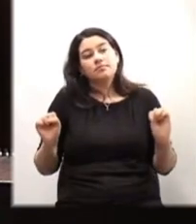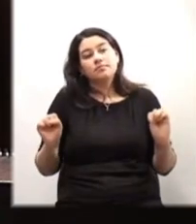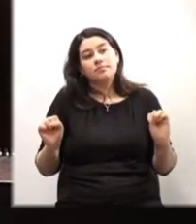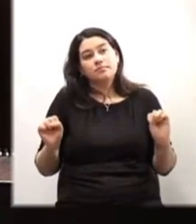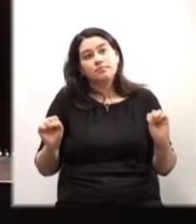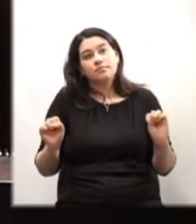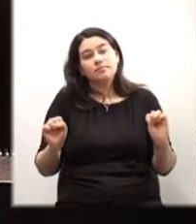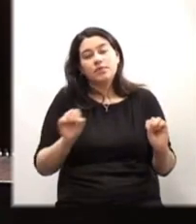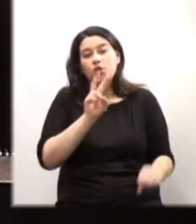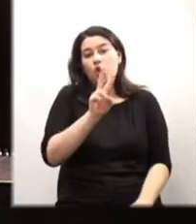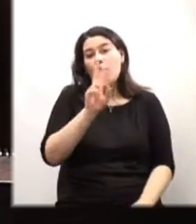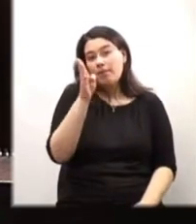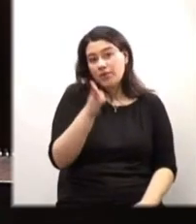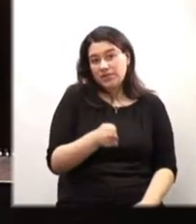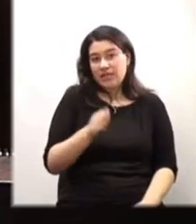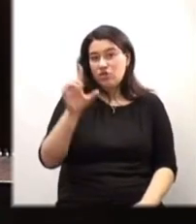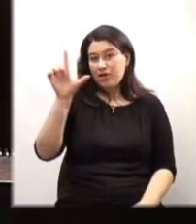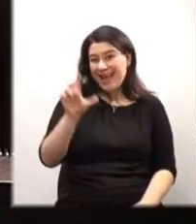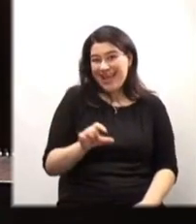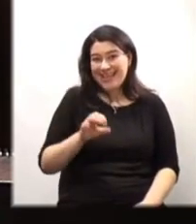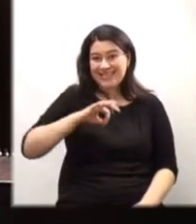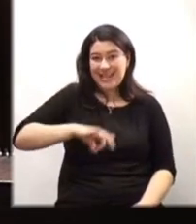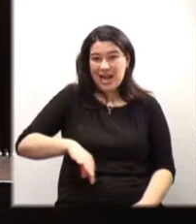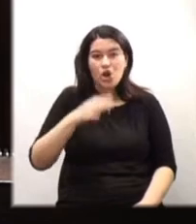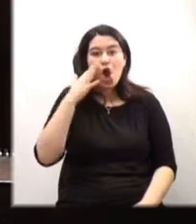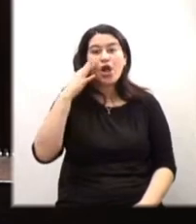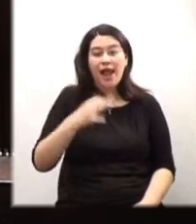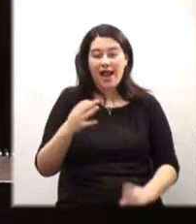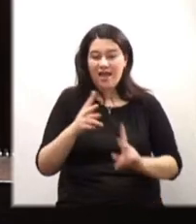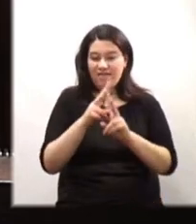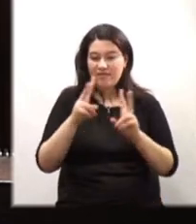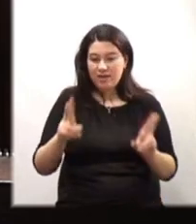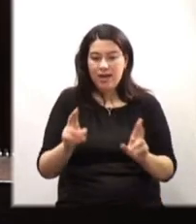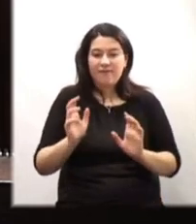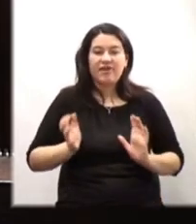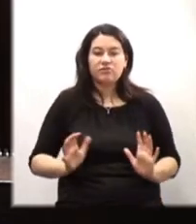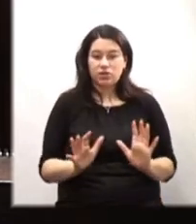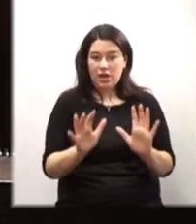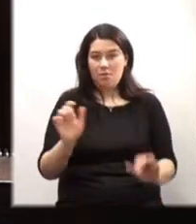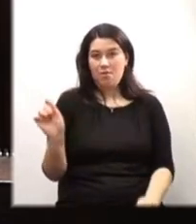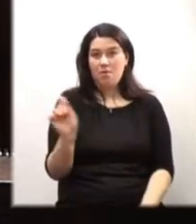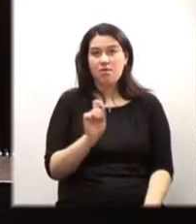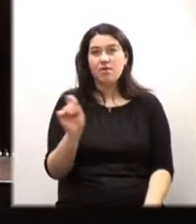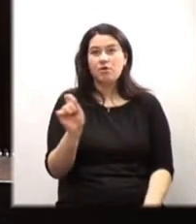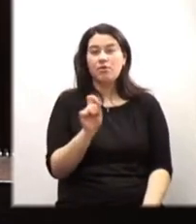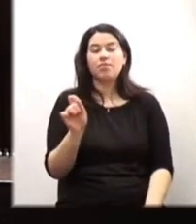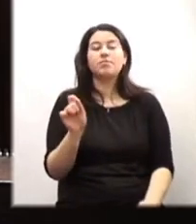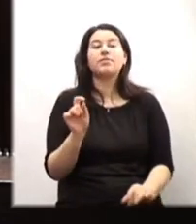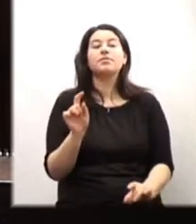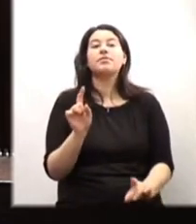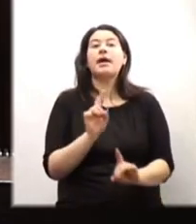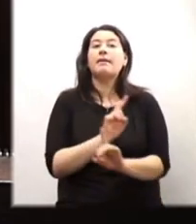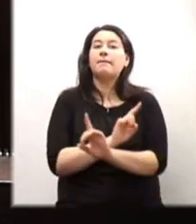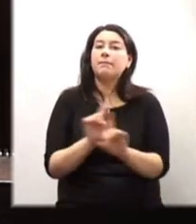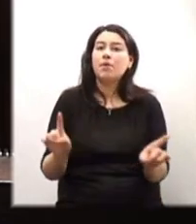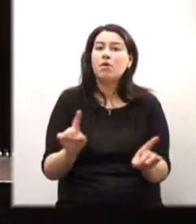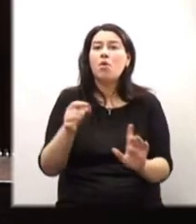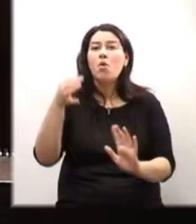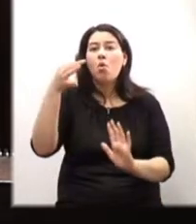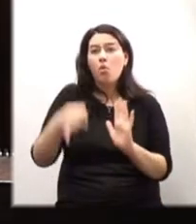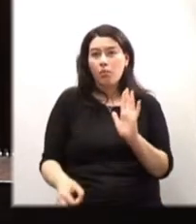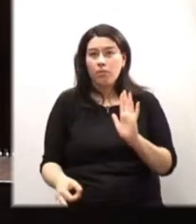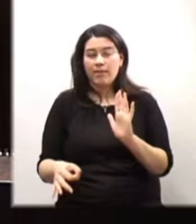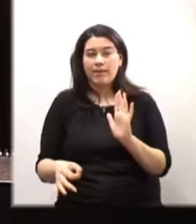del orden del 2% la caída del salario real al final del periodo para los funcionarios públicos. O sea, tampoco en eso hay cumplimiento.